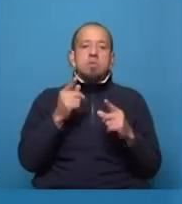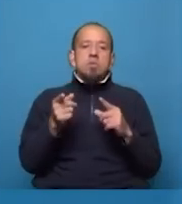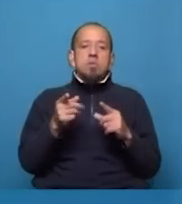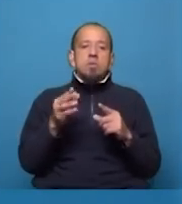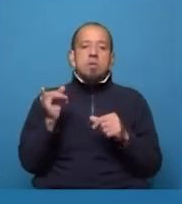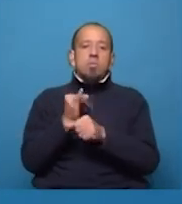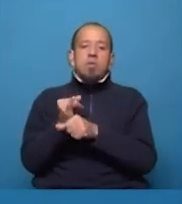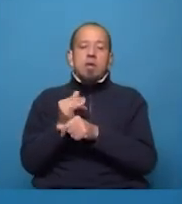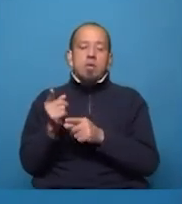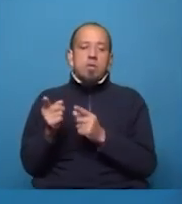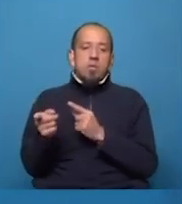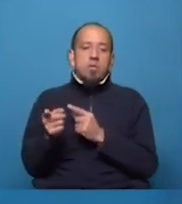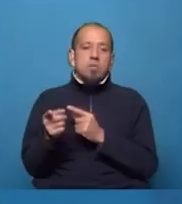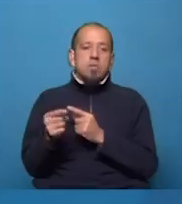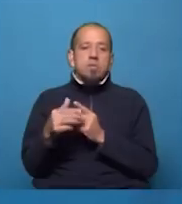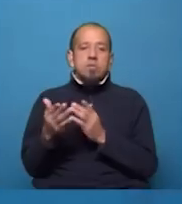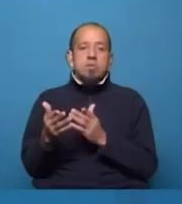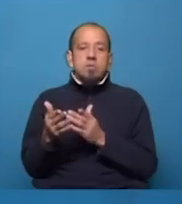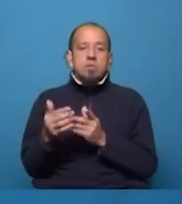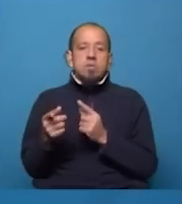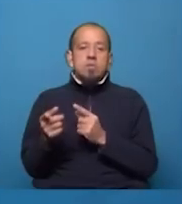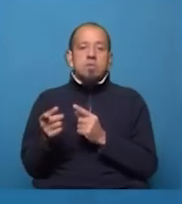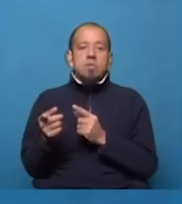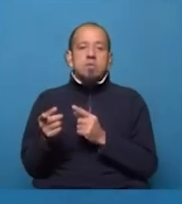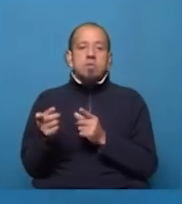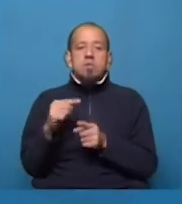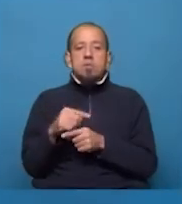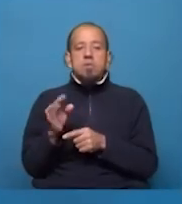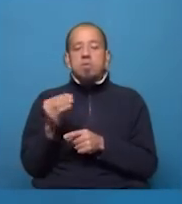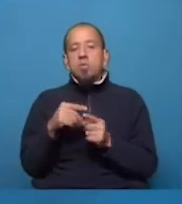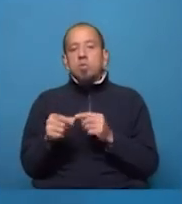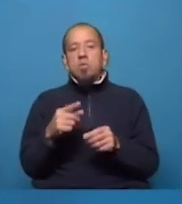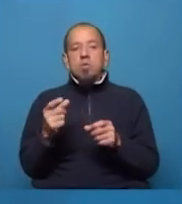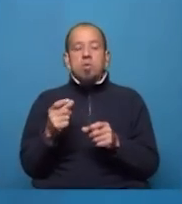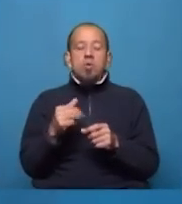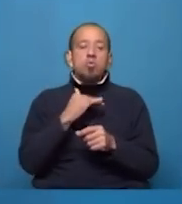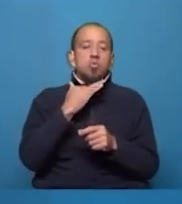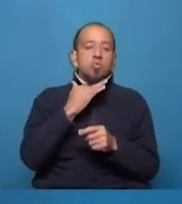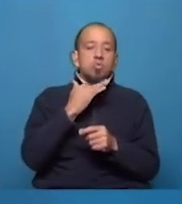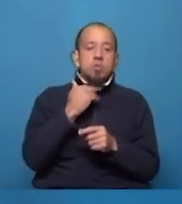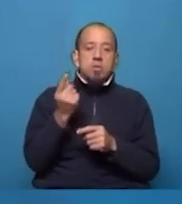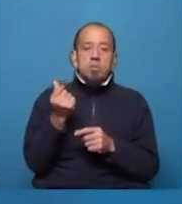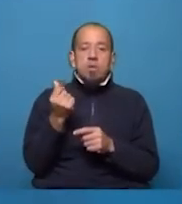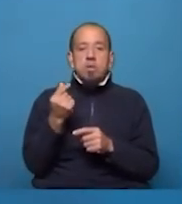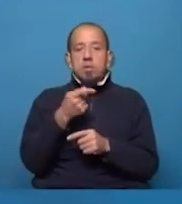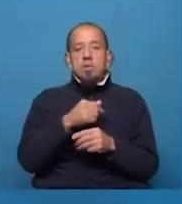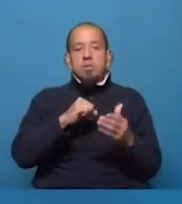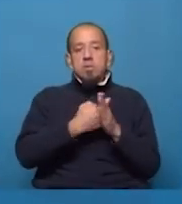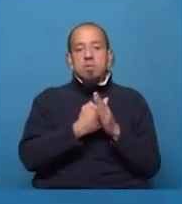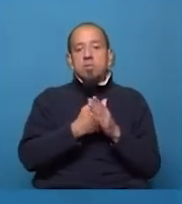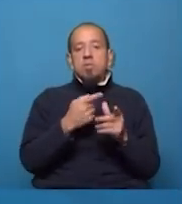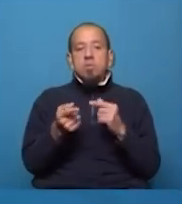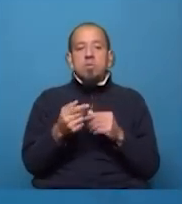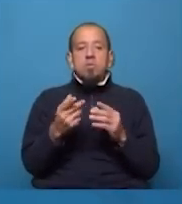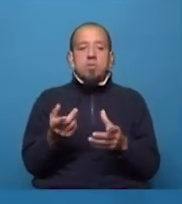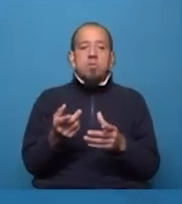inmobiliario y si vas te va a decir que todo lavado es en los bancos Y vos vas a los grandes casos acá y en el mundo